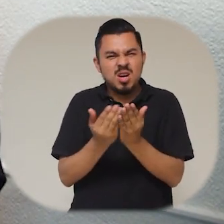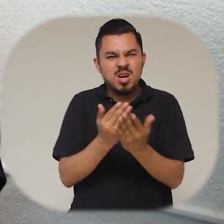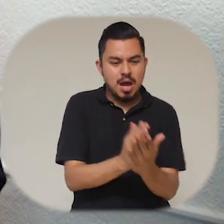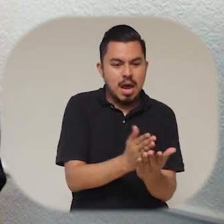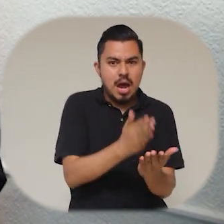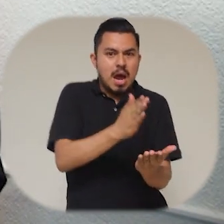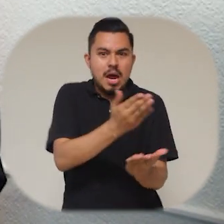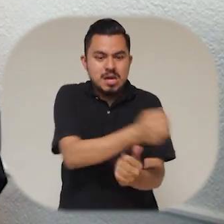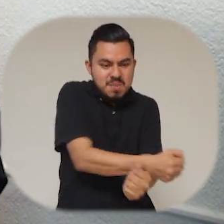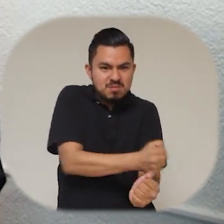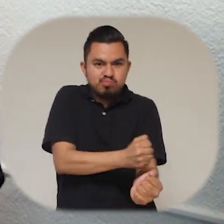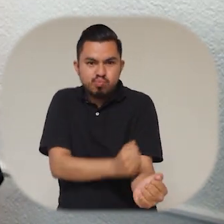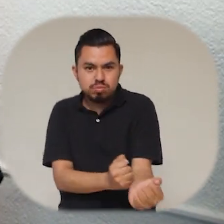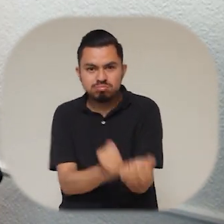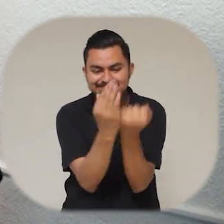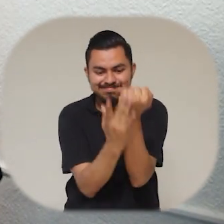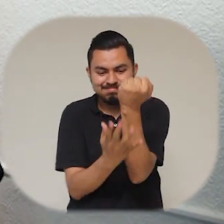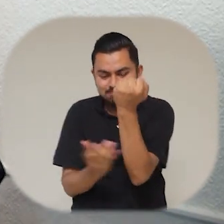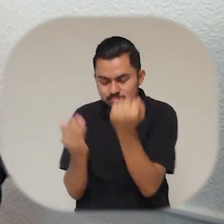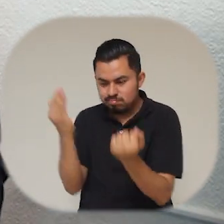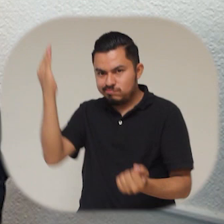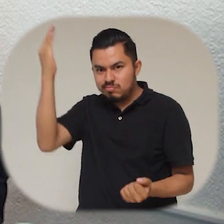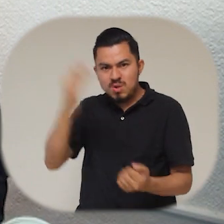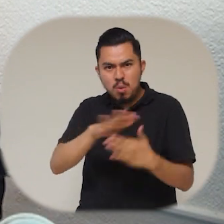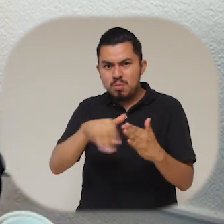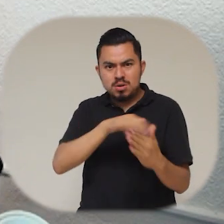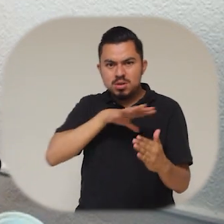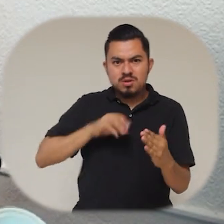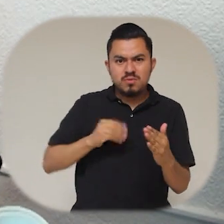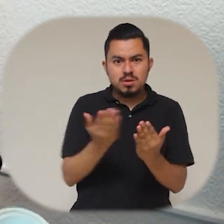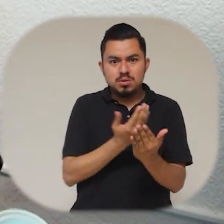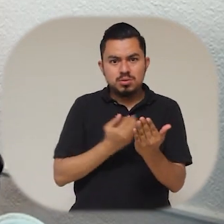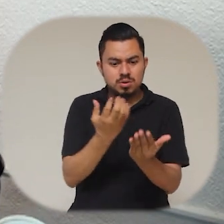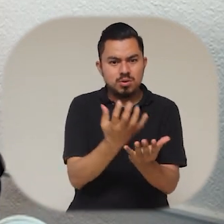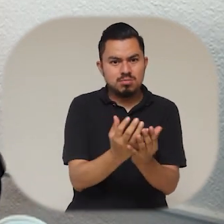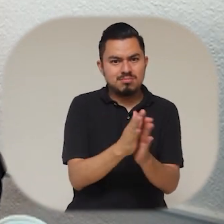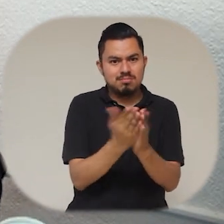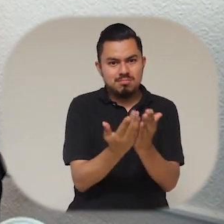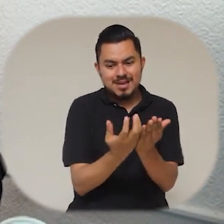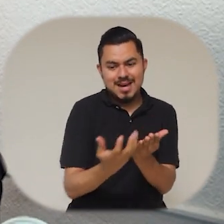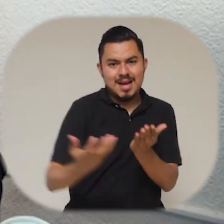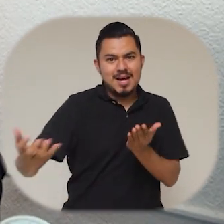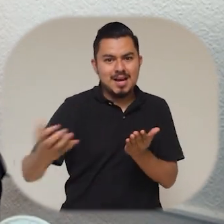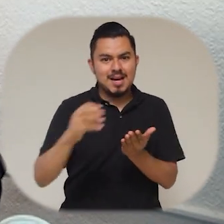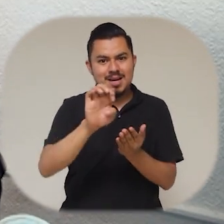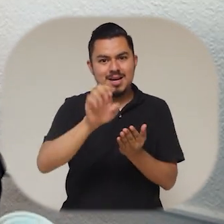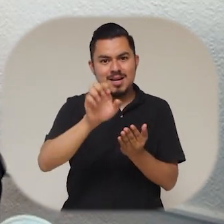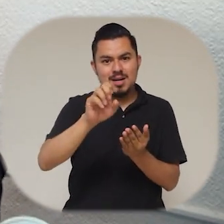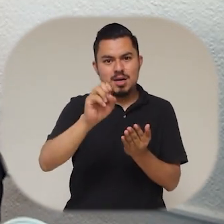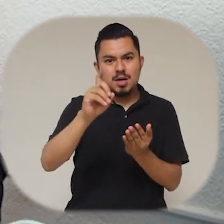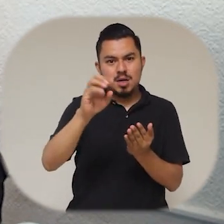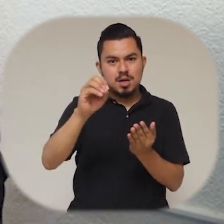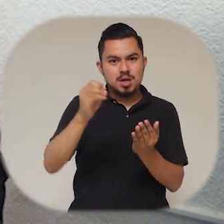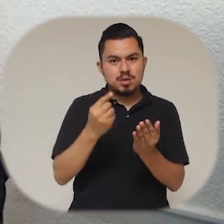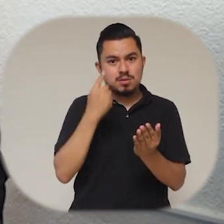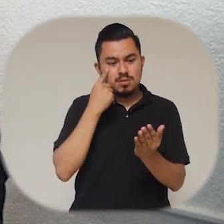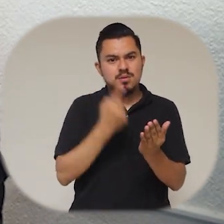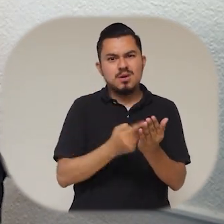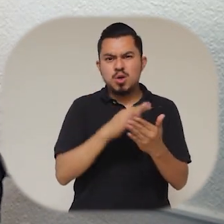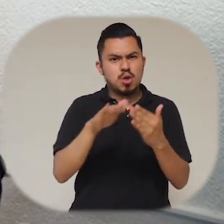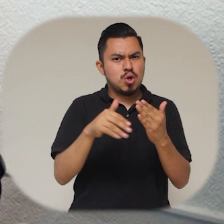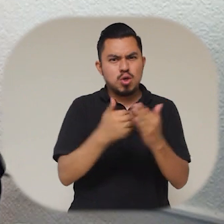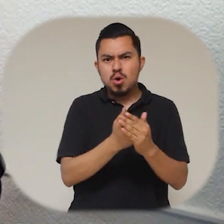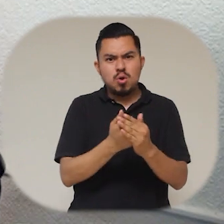las cabezas de familia, los patriarcas, ellos ofrecían al animal para el pecado en representación de su familia. En